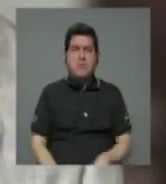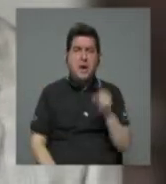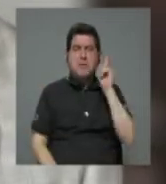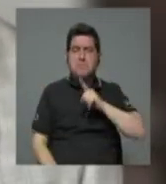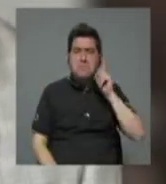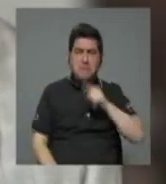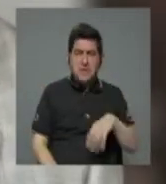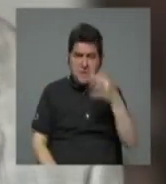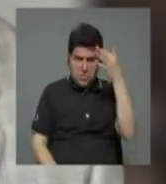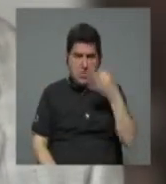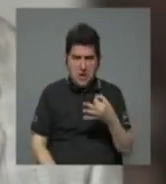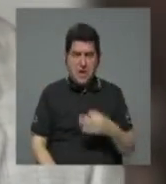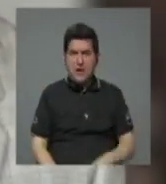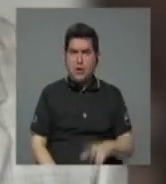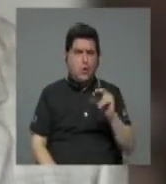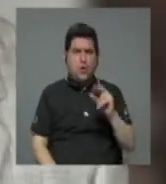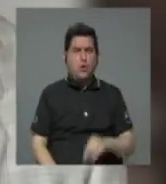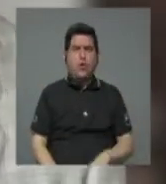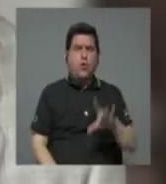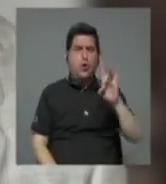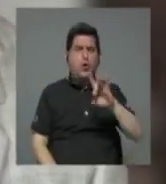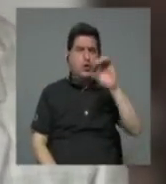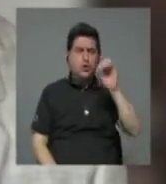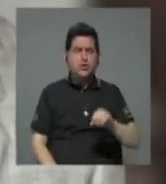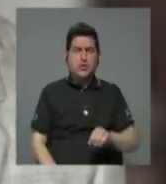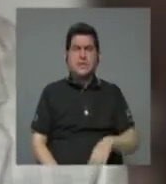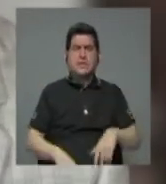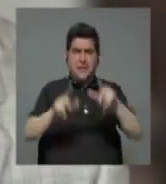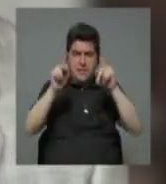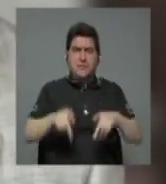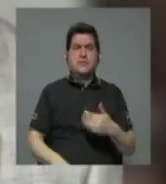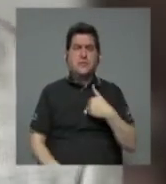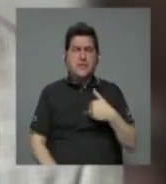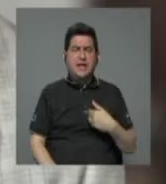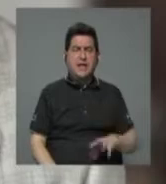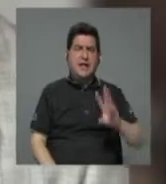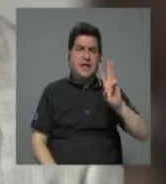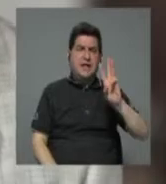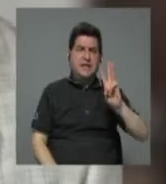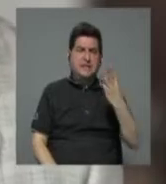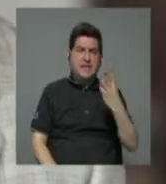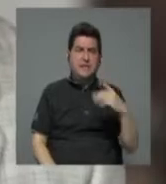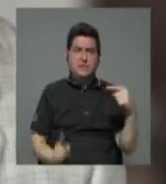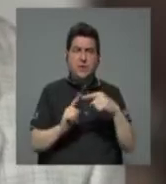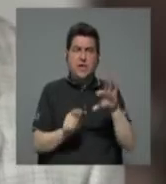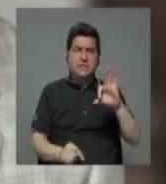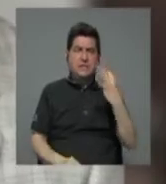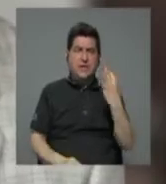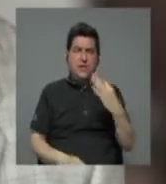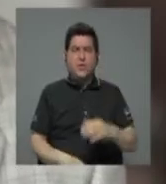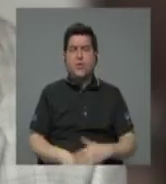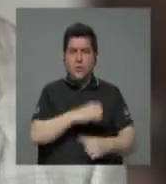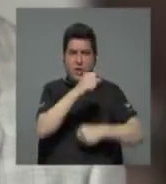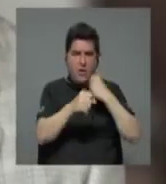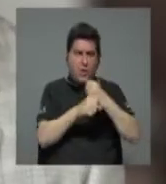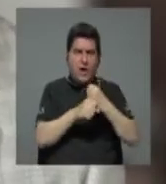para trabajar en las zonas francas. No, el 80% de nuestra gente tiene entre sexto y noveno grado de formación escolar. Entonces, en